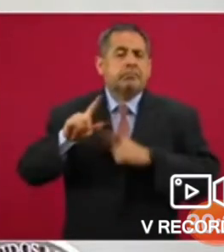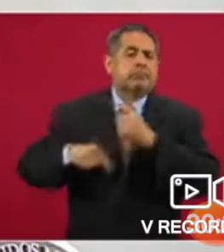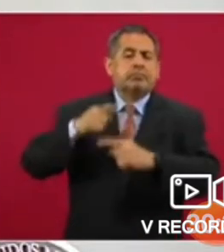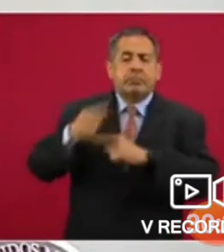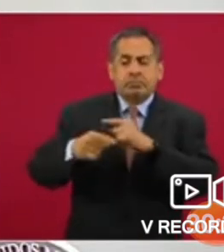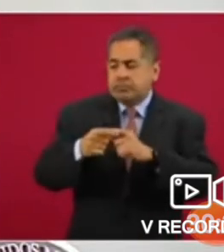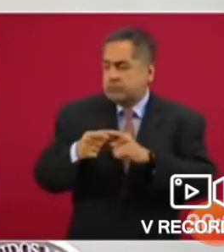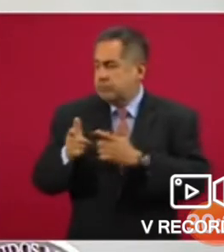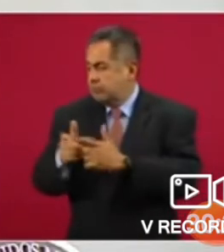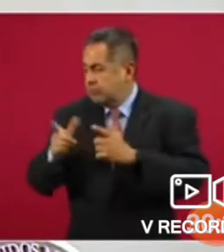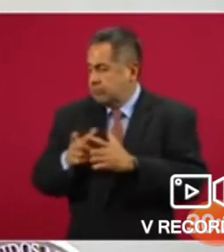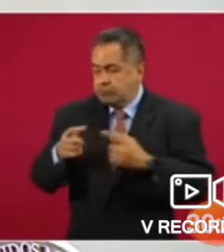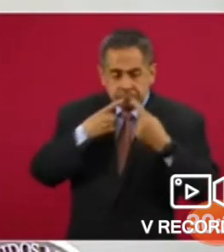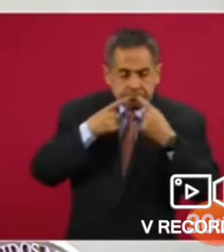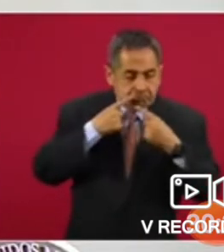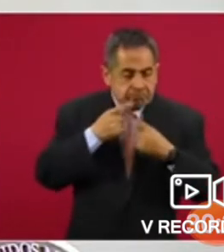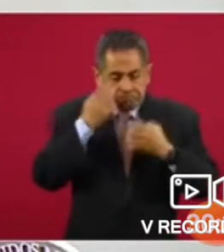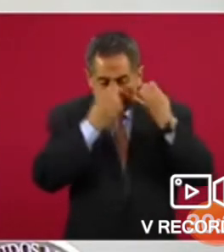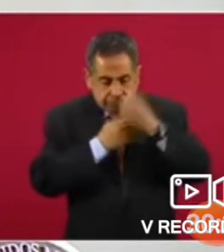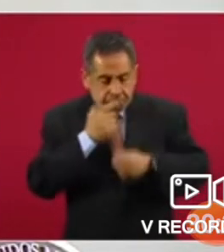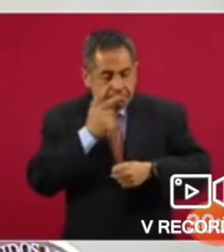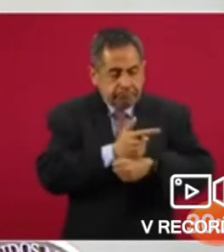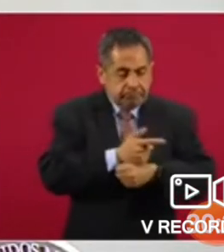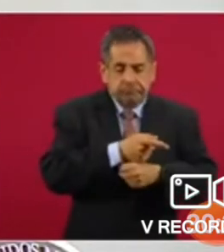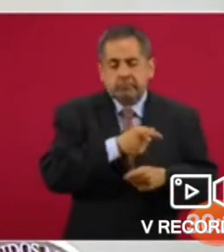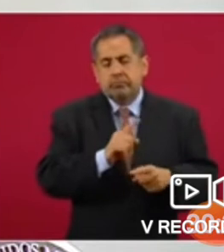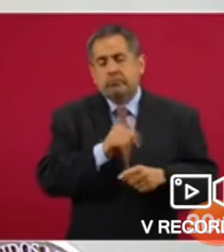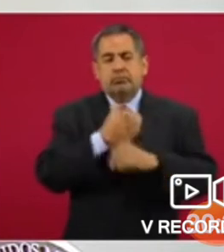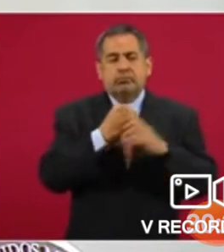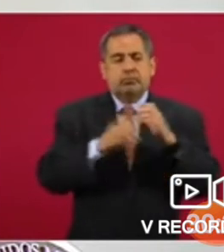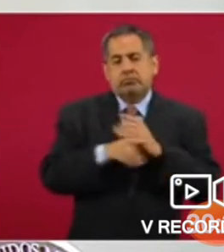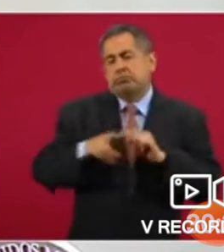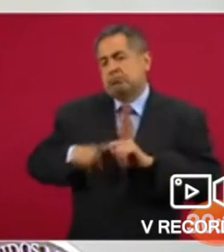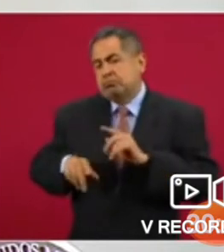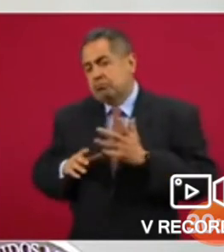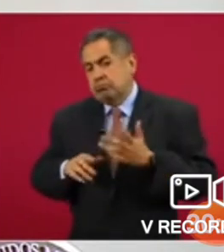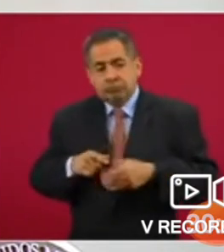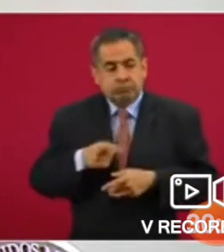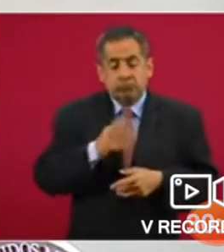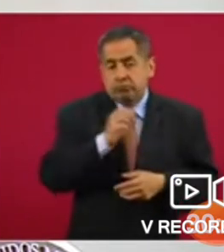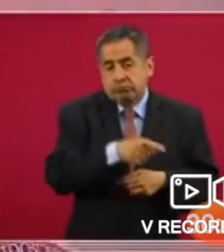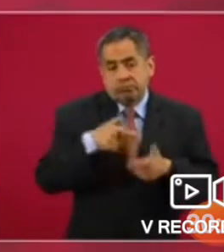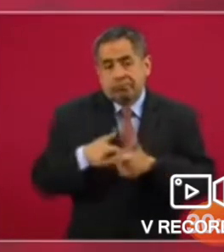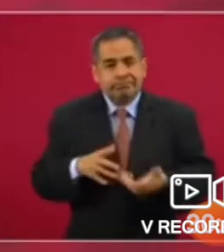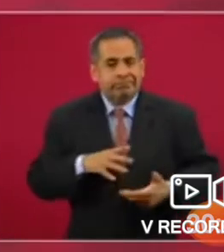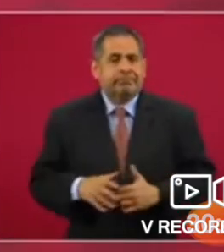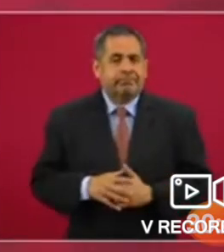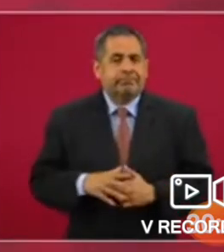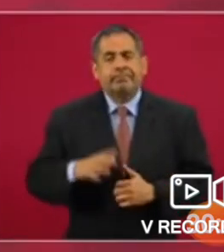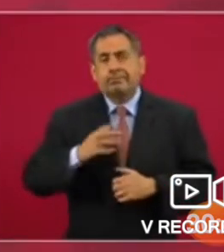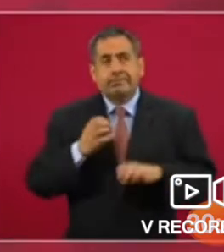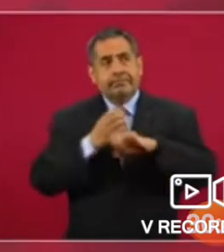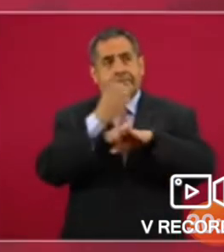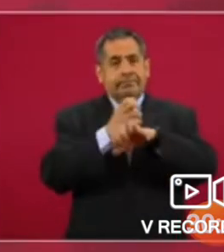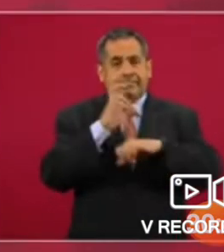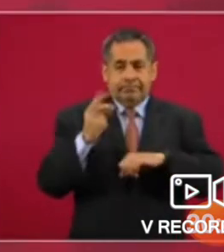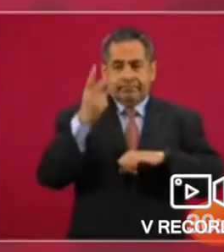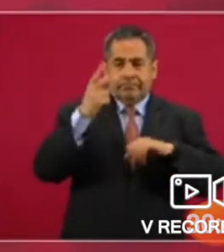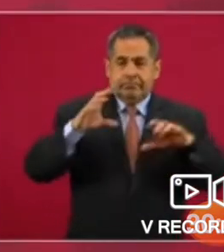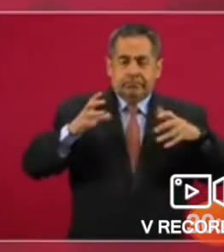Hay comités de vigilancia epidemiológica en los 32 entidades federativas, desde luego hay un